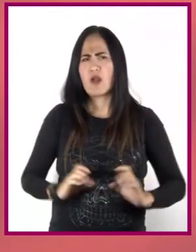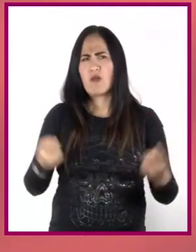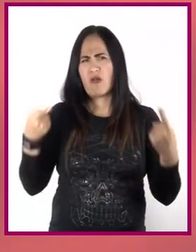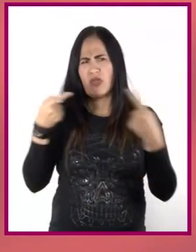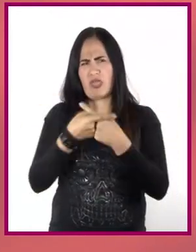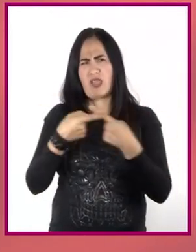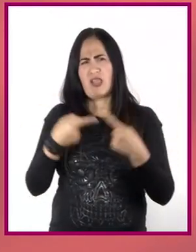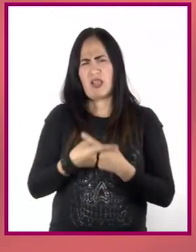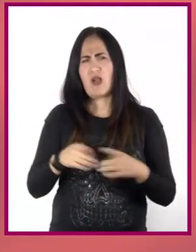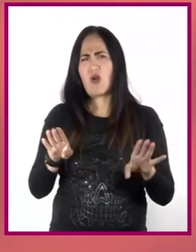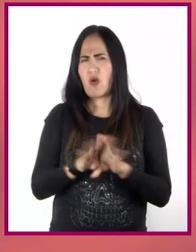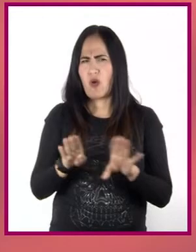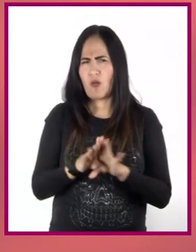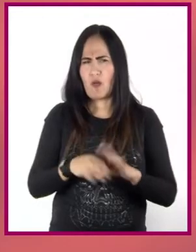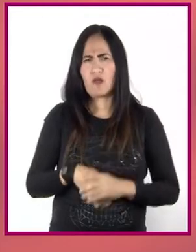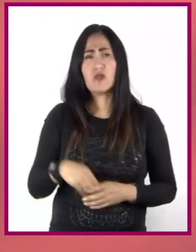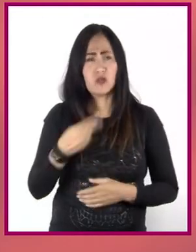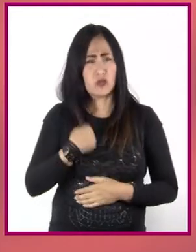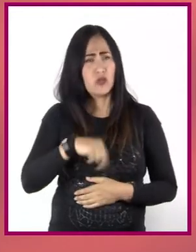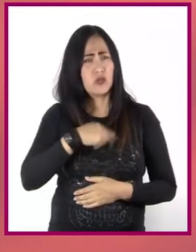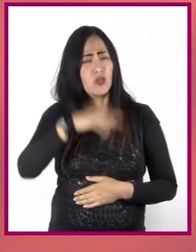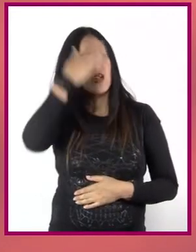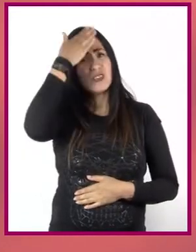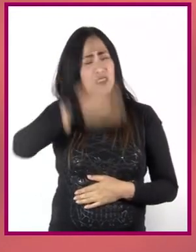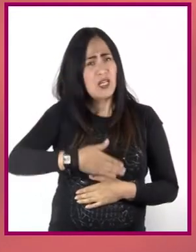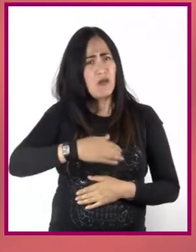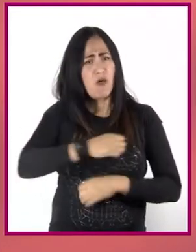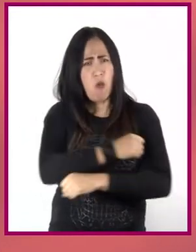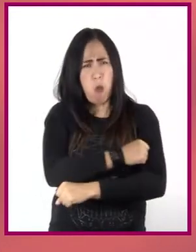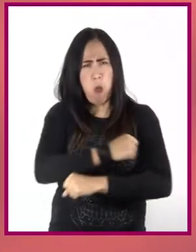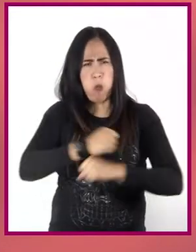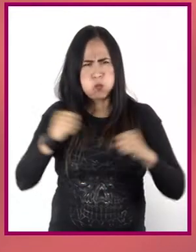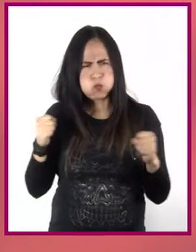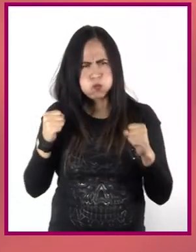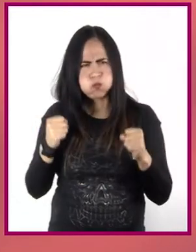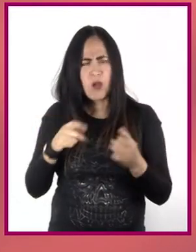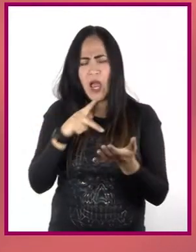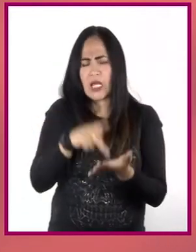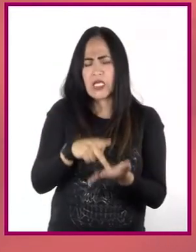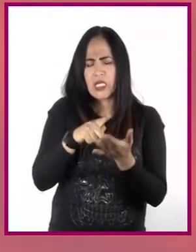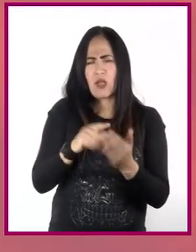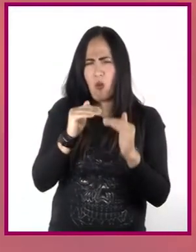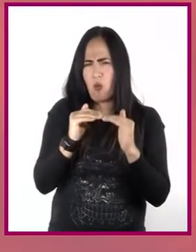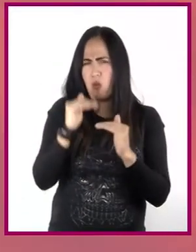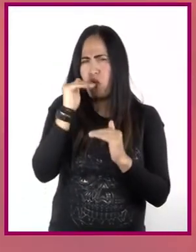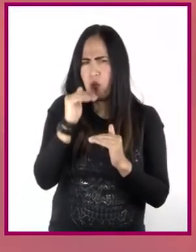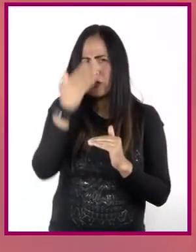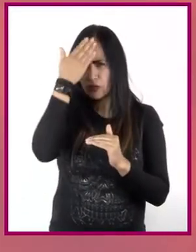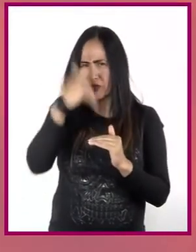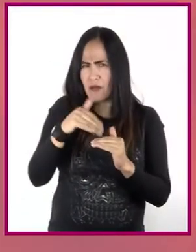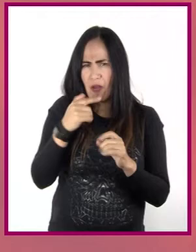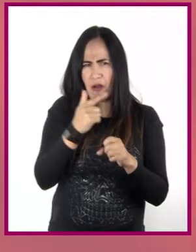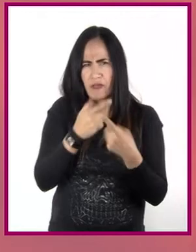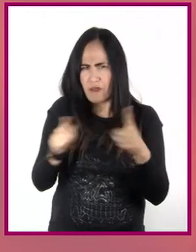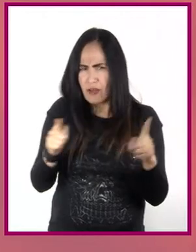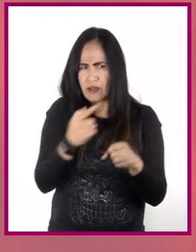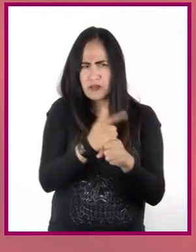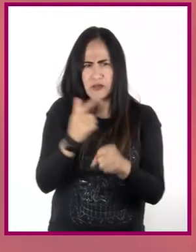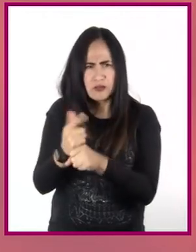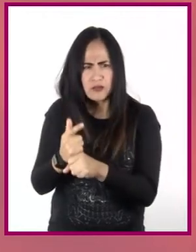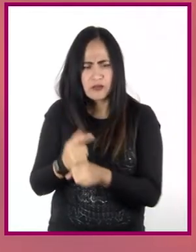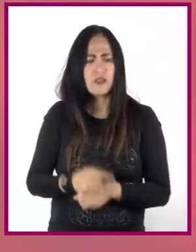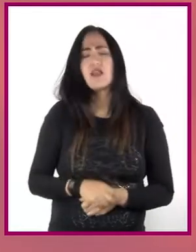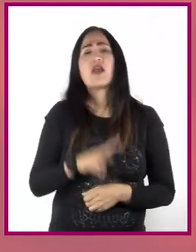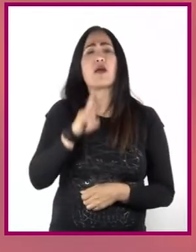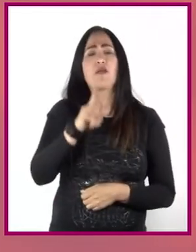interesante. ¿Sabemos diferenciar la obesidad del sobrepeso? Prevención del VIH.